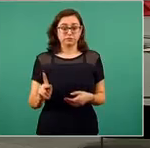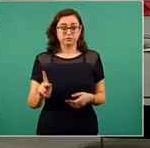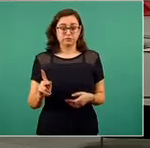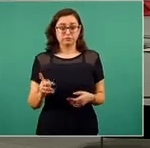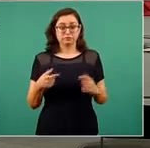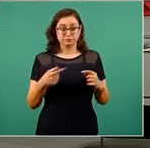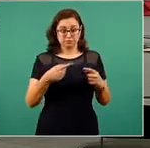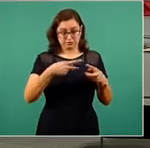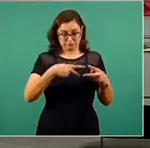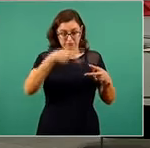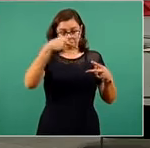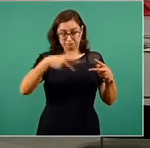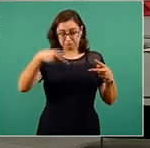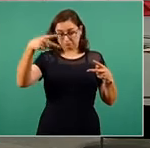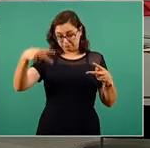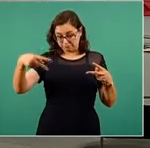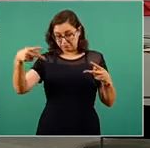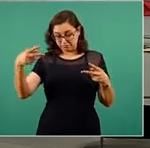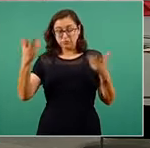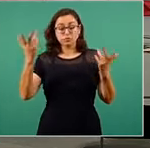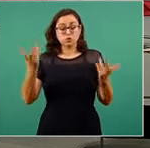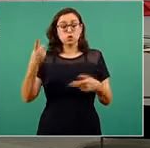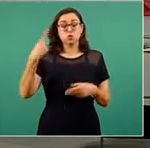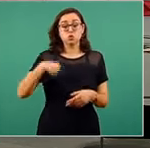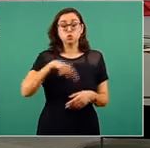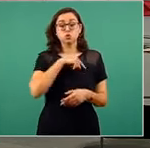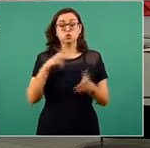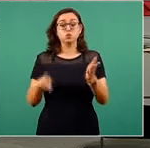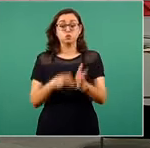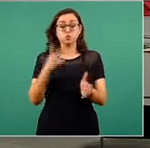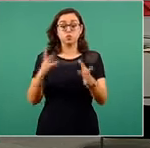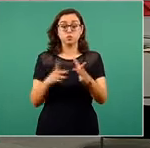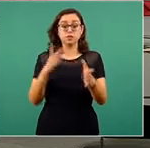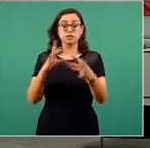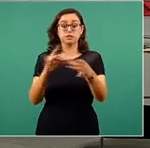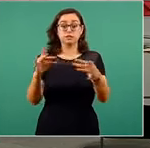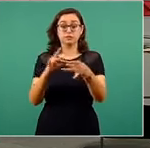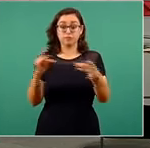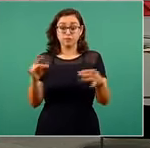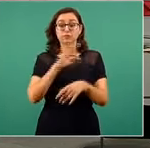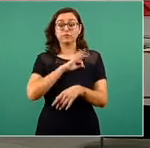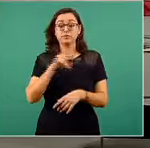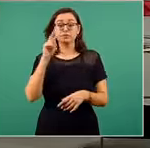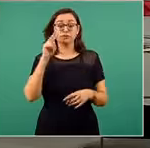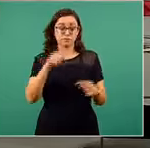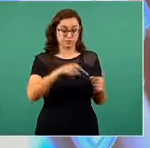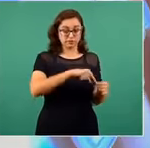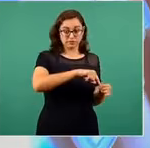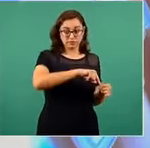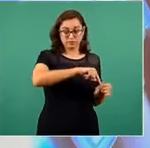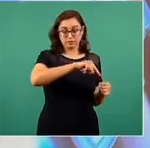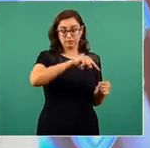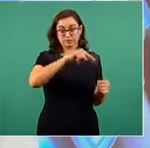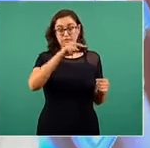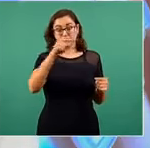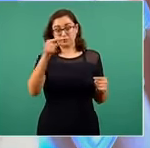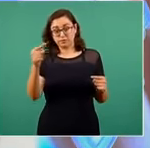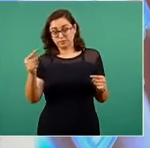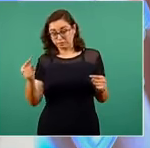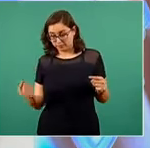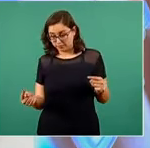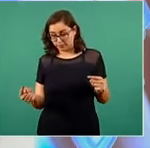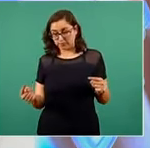es lo que hemos explicado también en innumerables ocasiones, se ve una curva epidémica plana, en vez de, como ocurre en otros países,